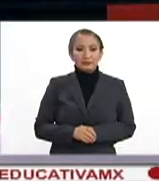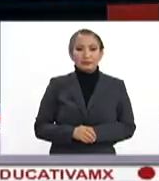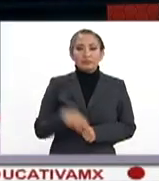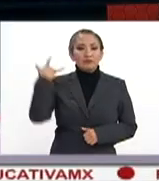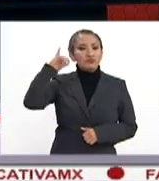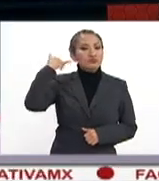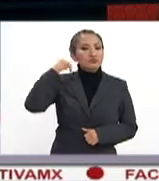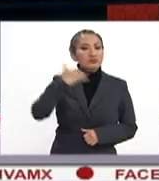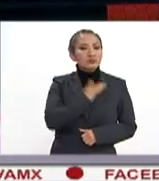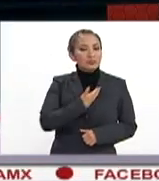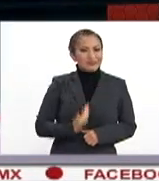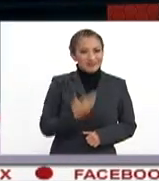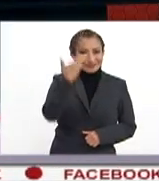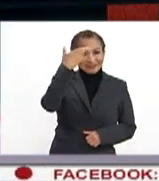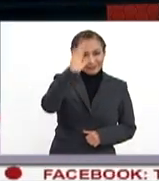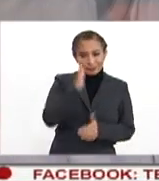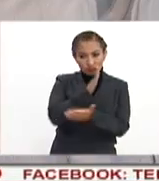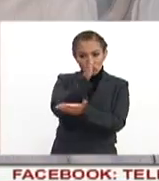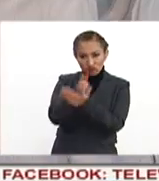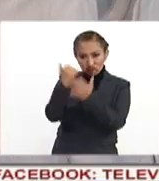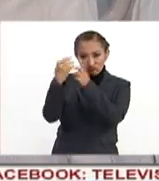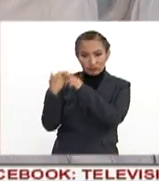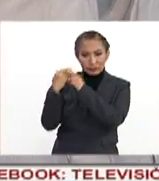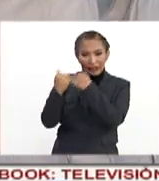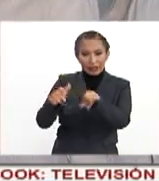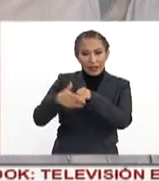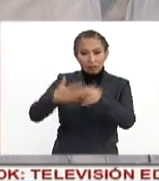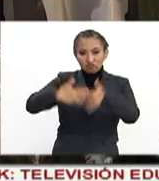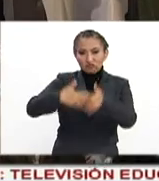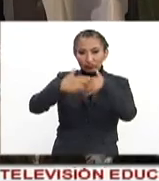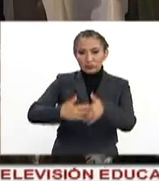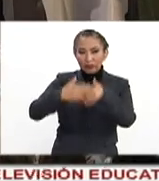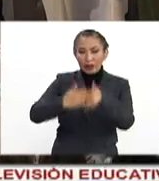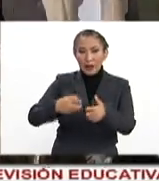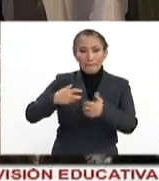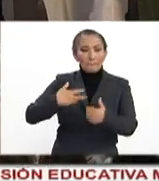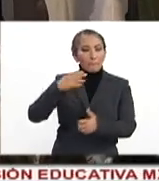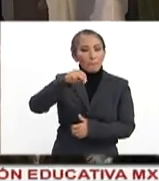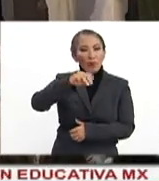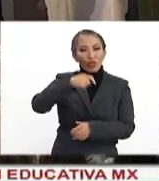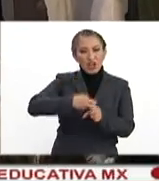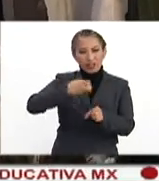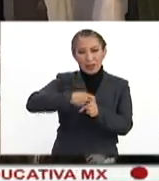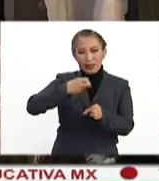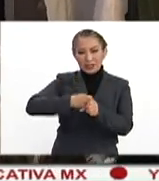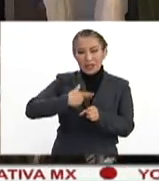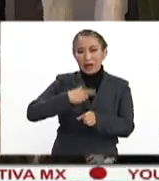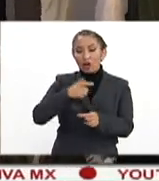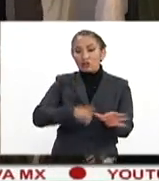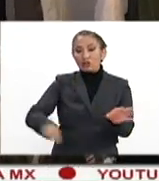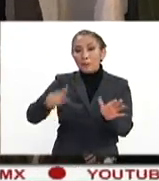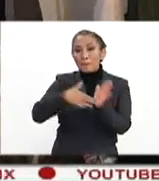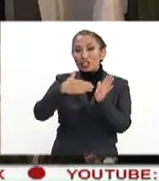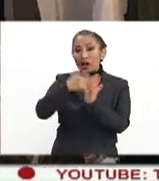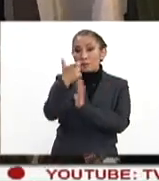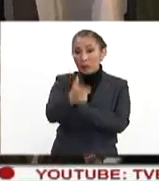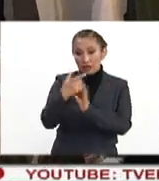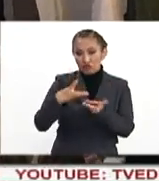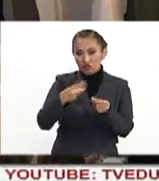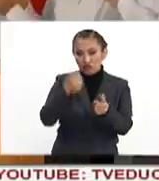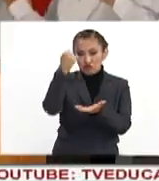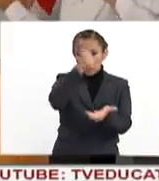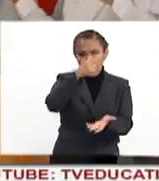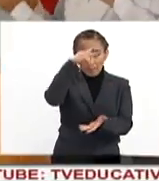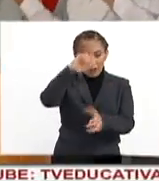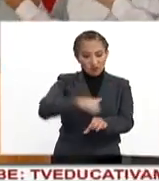En Yucatán, el presidente Enrique Peña Nieto asistió a la inauguración de una planta del Grupo Modelo que tuvo una inversión de 8.500 millones de pesos. Con ella, México